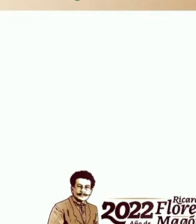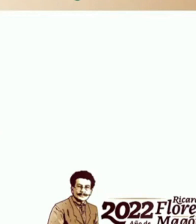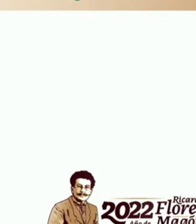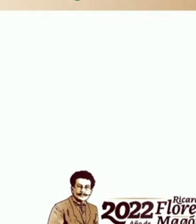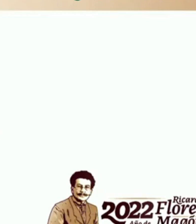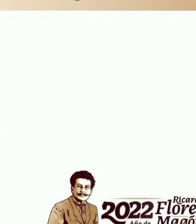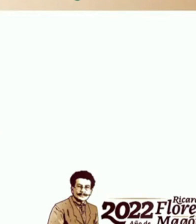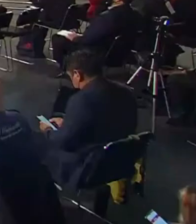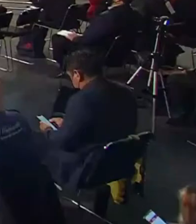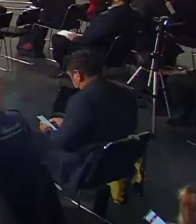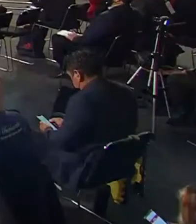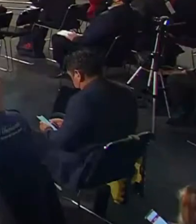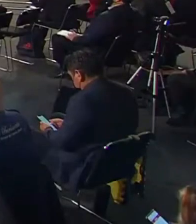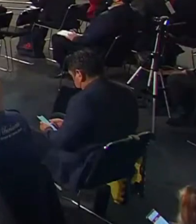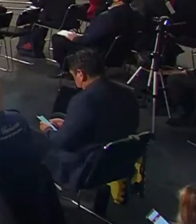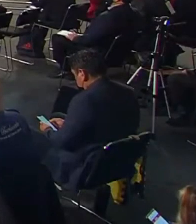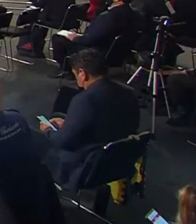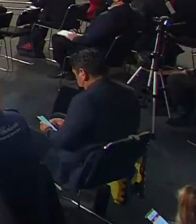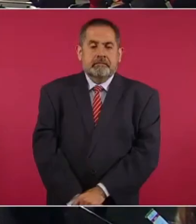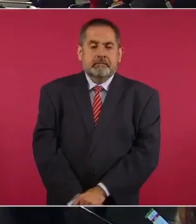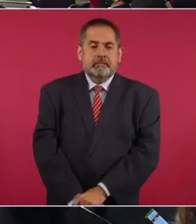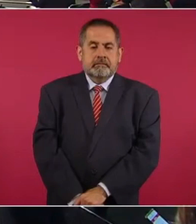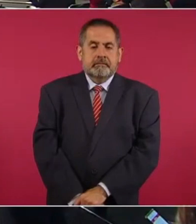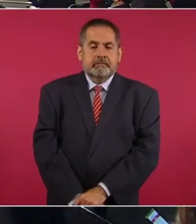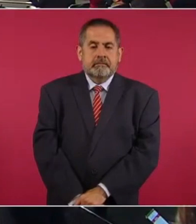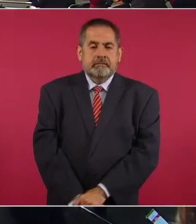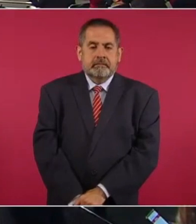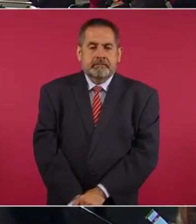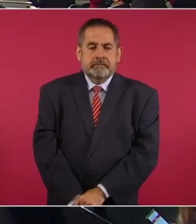y a ver dónde está Quintana Roo, mire.